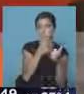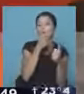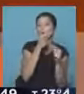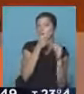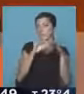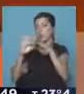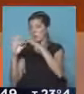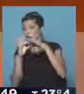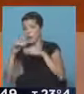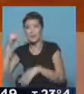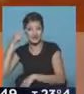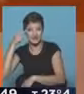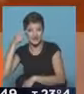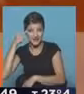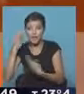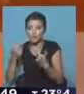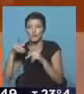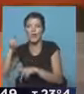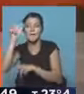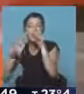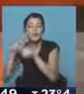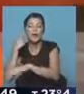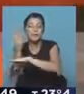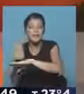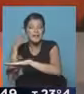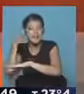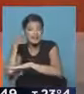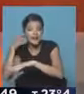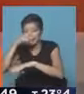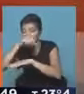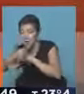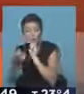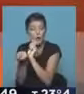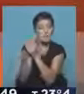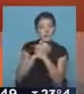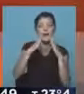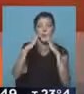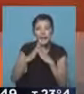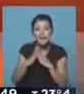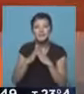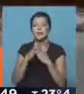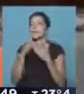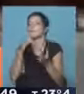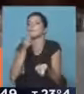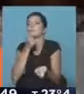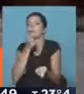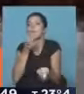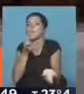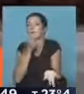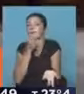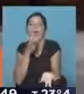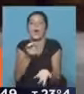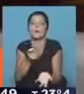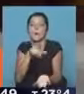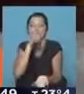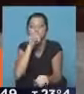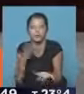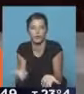hacía que los chinos no pasaron del campo a la ciudad y comenzar a consumir pollo y a los pollos chinos parece que le